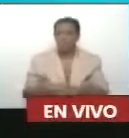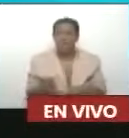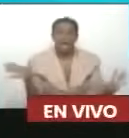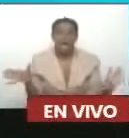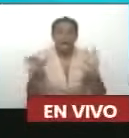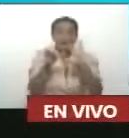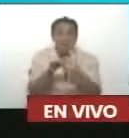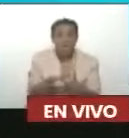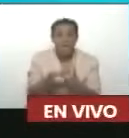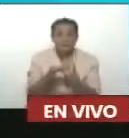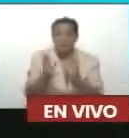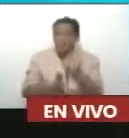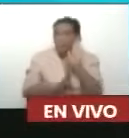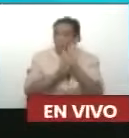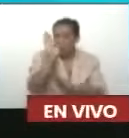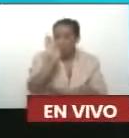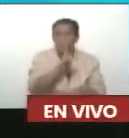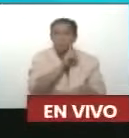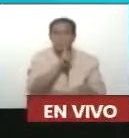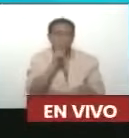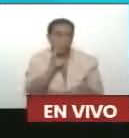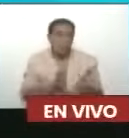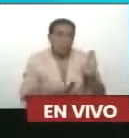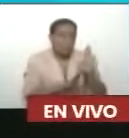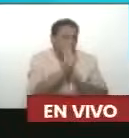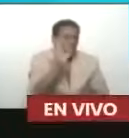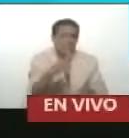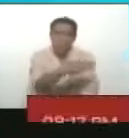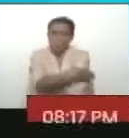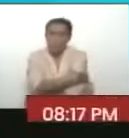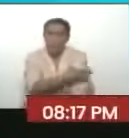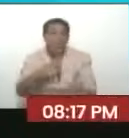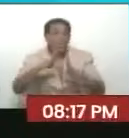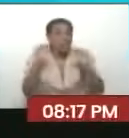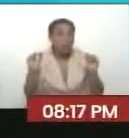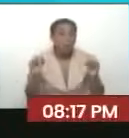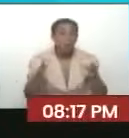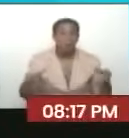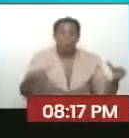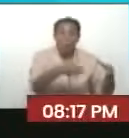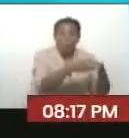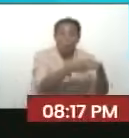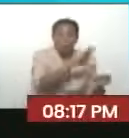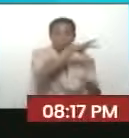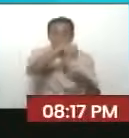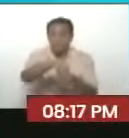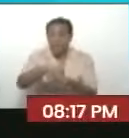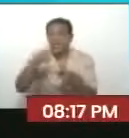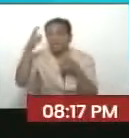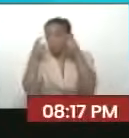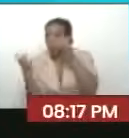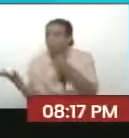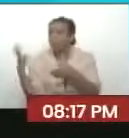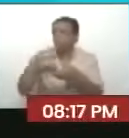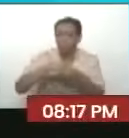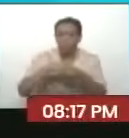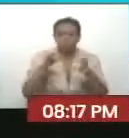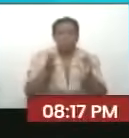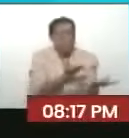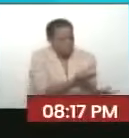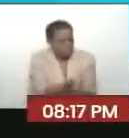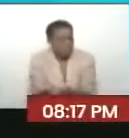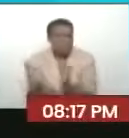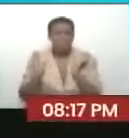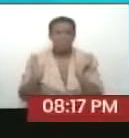Alianza para el Progreso, creo que se llama, Progresista. Todos los partidos políticos juegan un papel bueno,